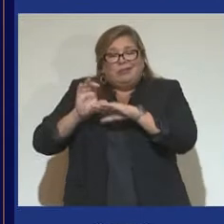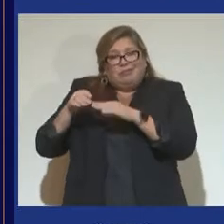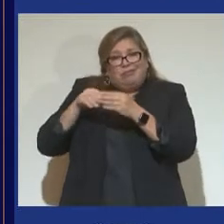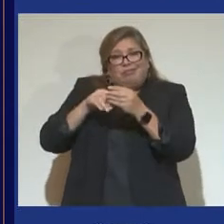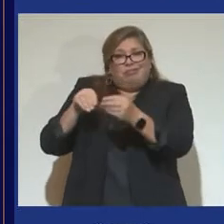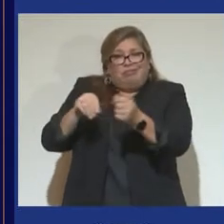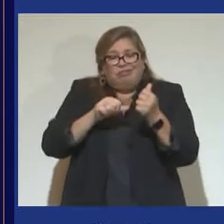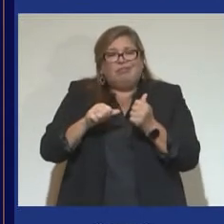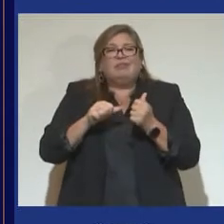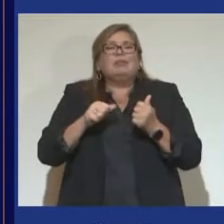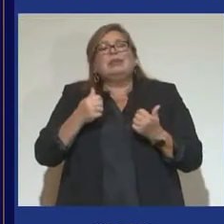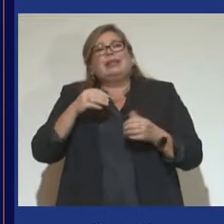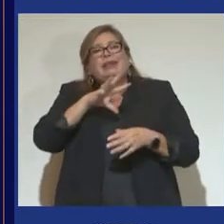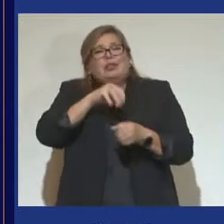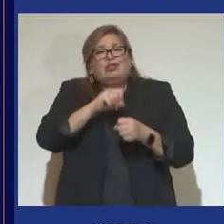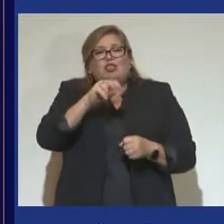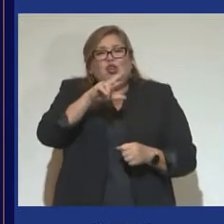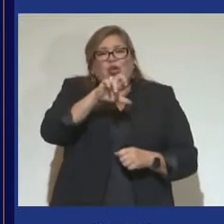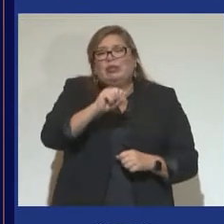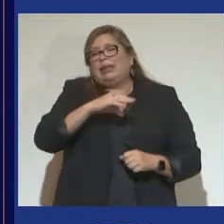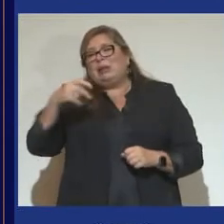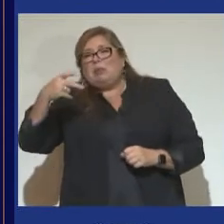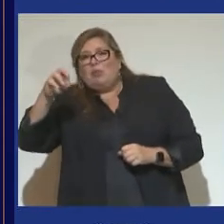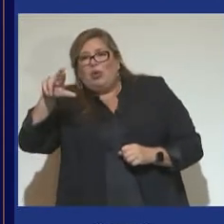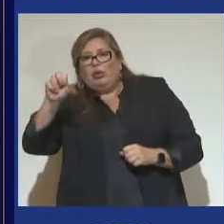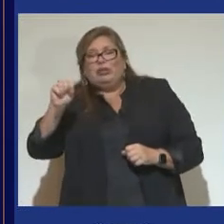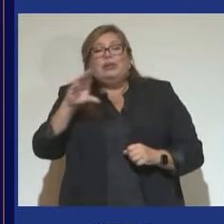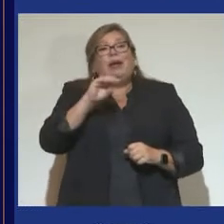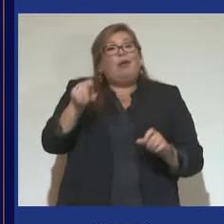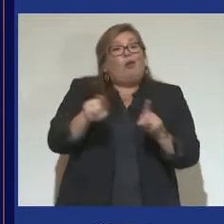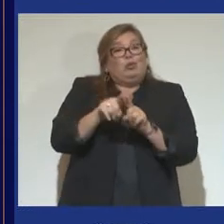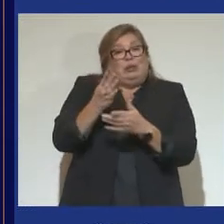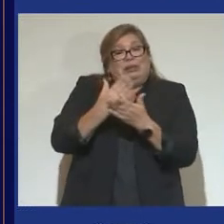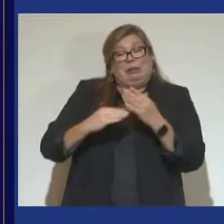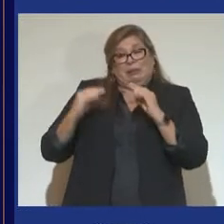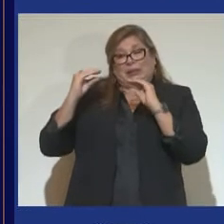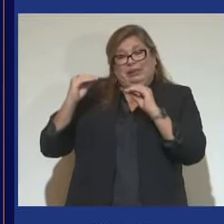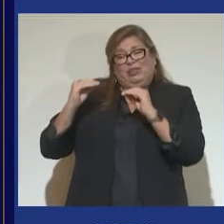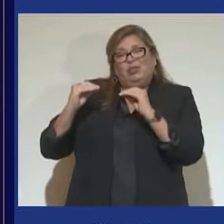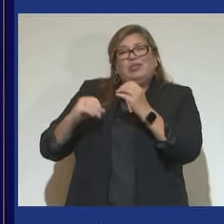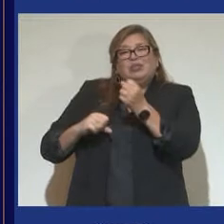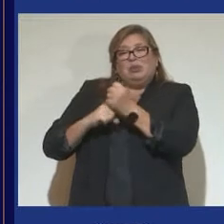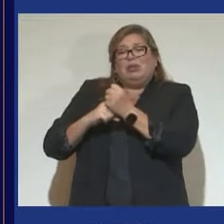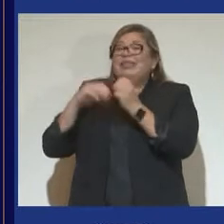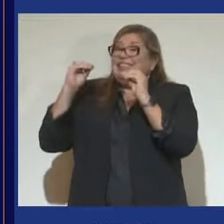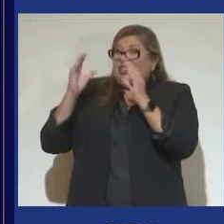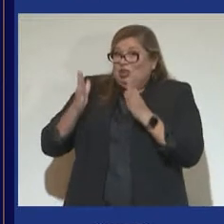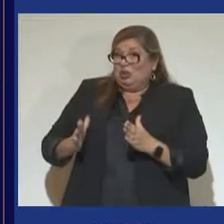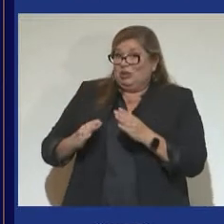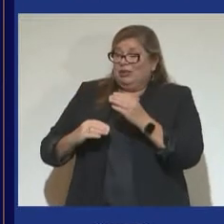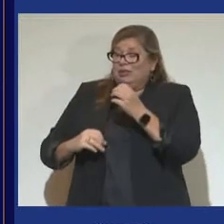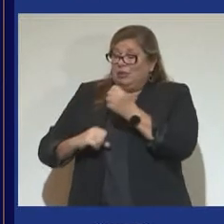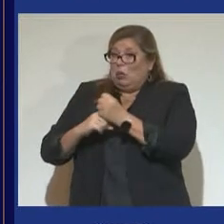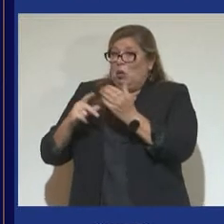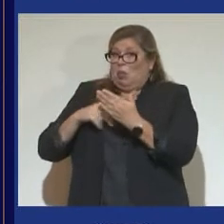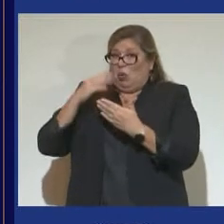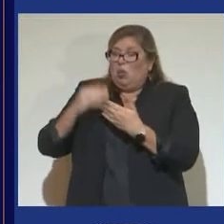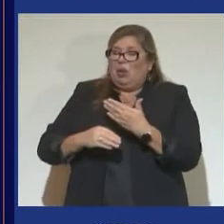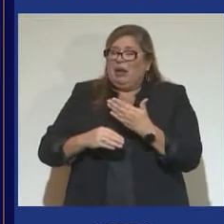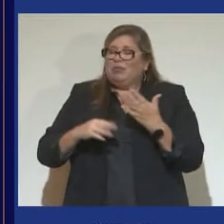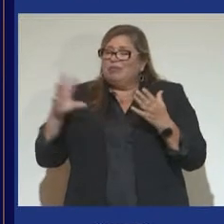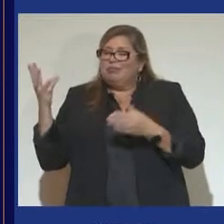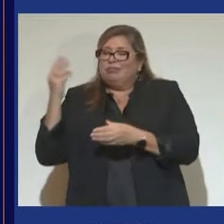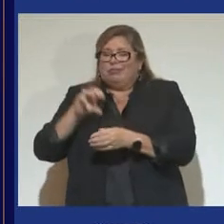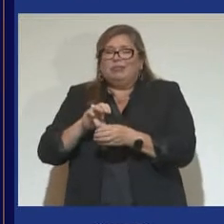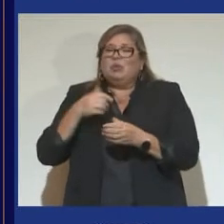propuesta de ley 98 eso da el dinero adicional para maestros también y otros programas que hemos mencionado y